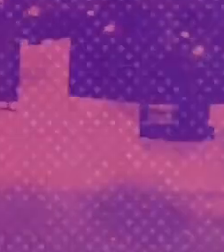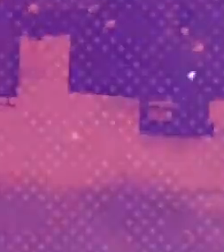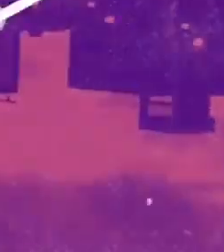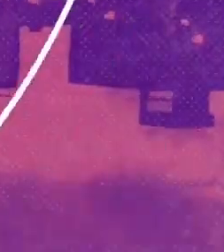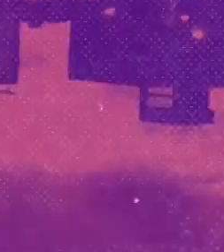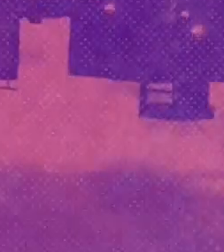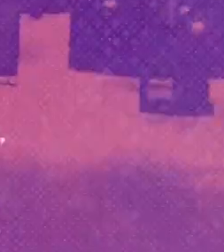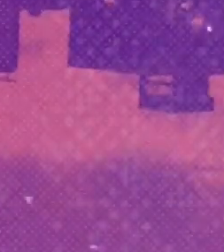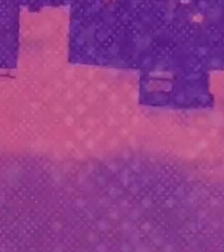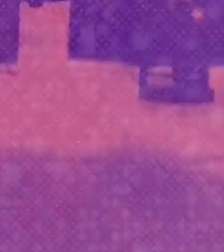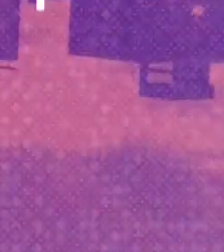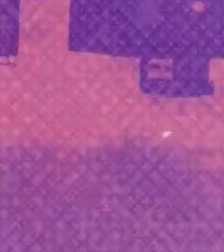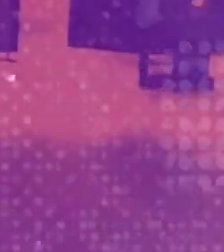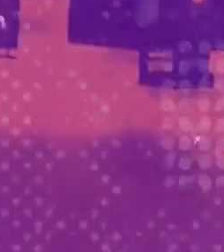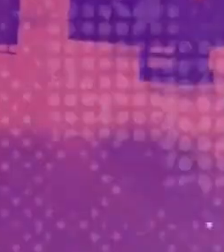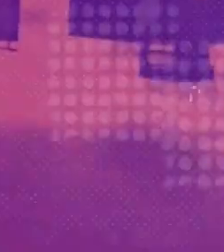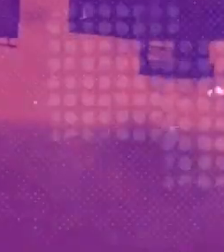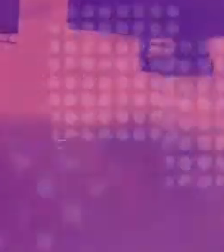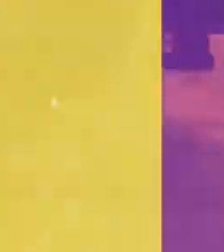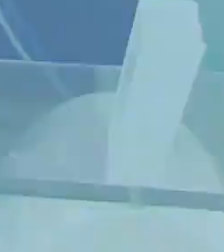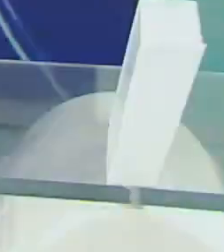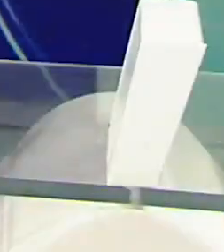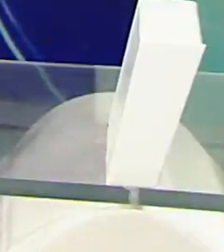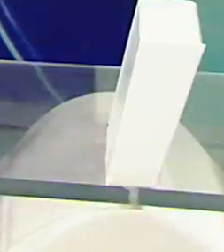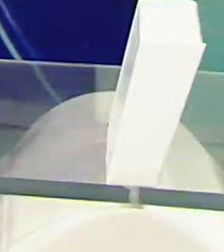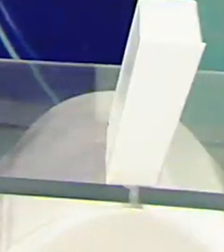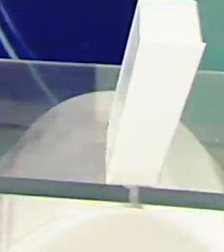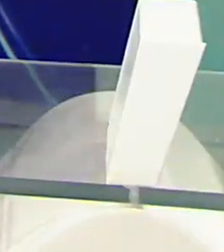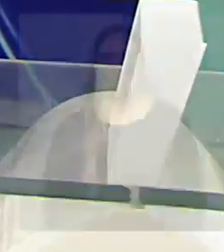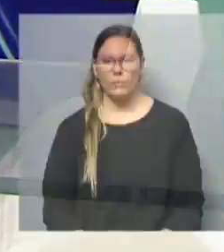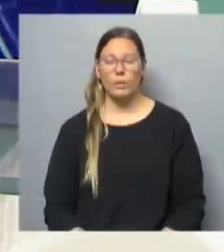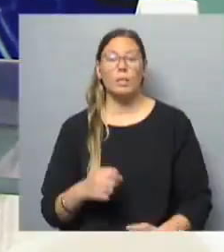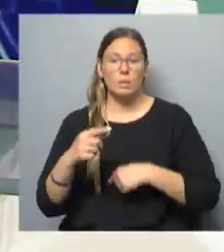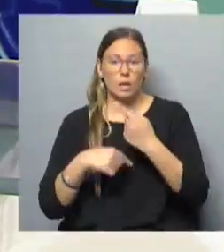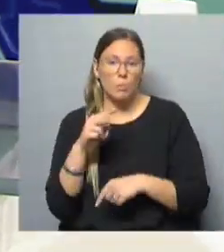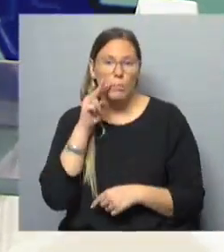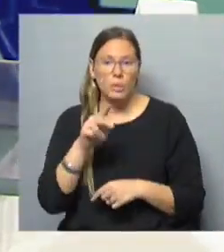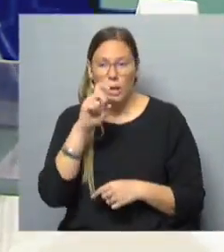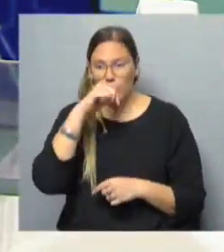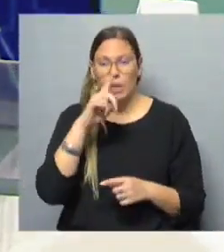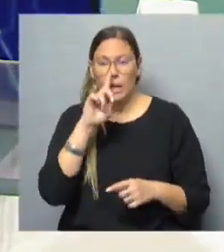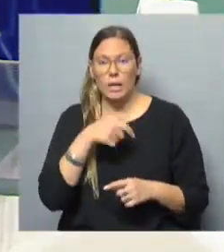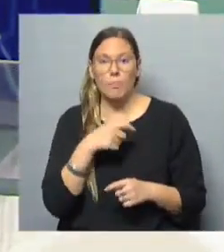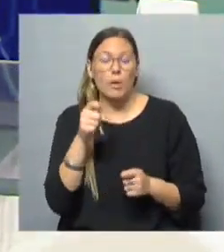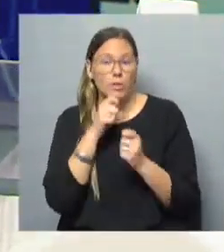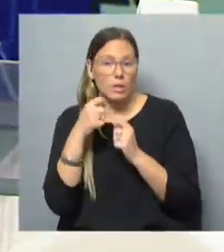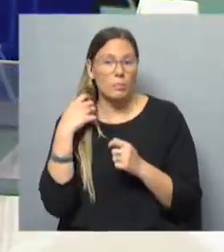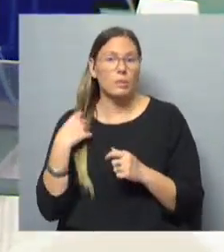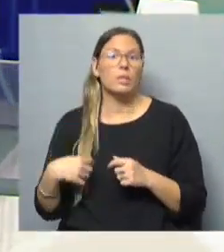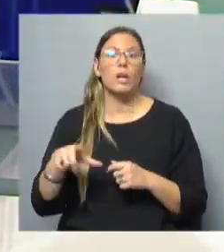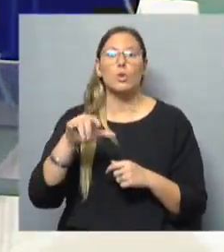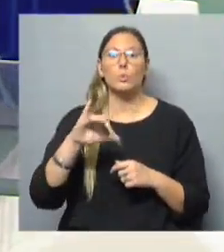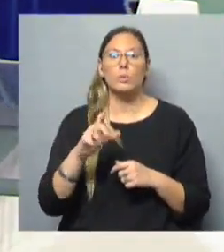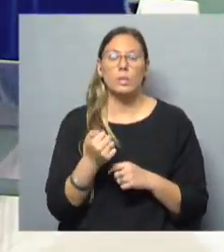En Mira Montevideo, rapidito nos vamos a una nota que hizo